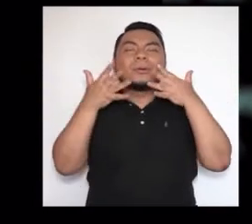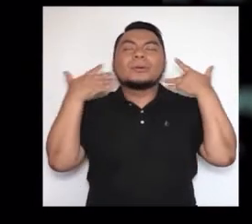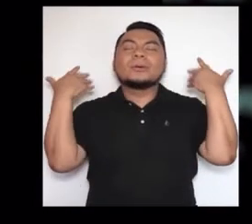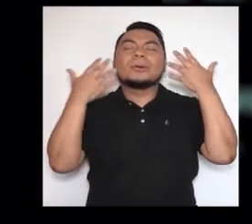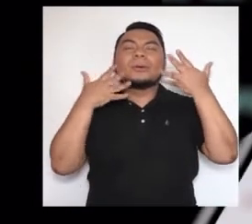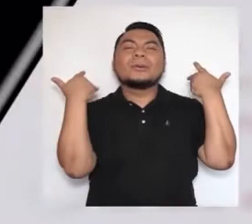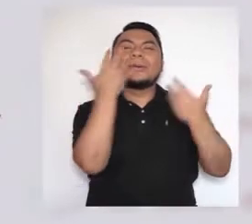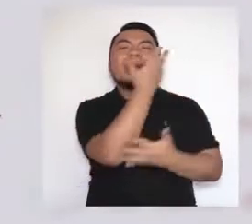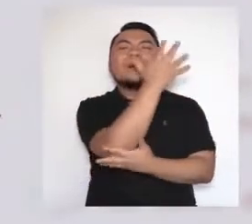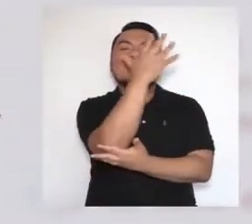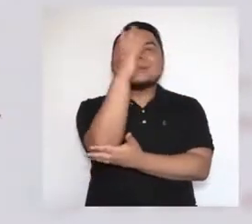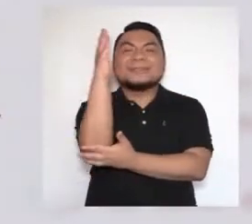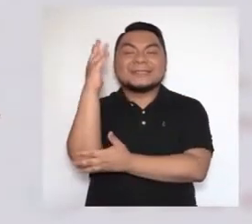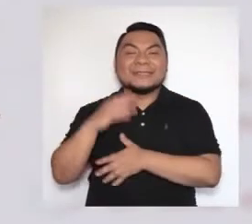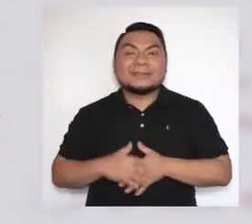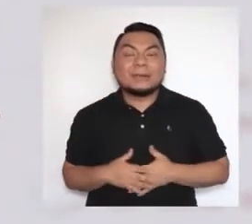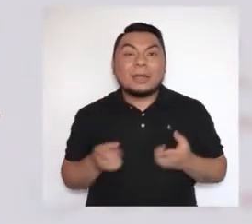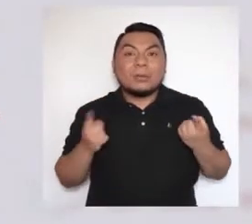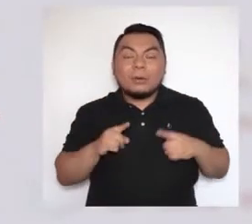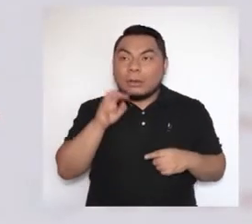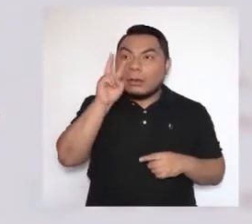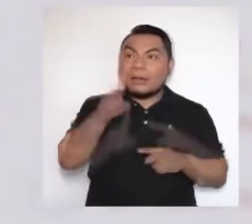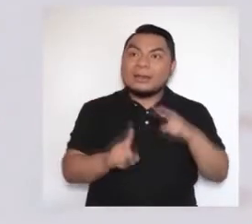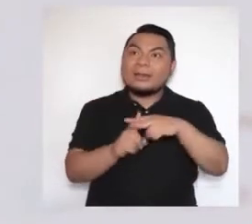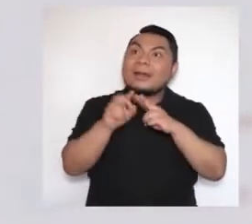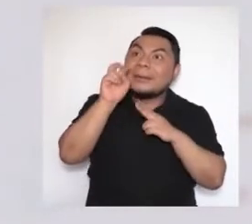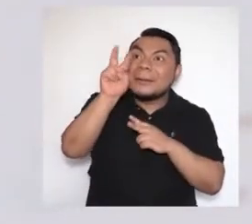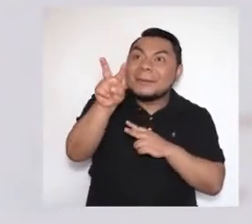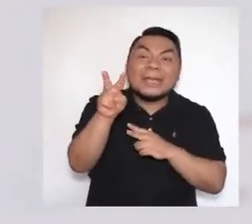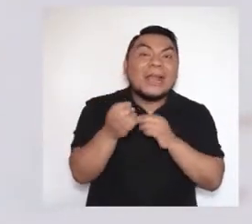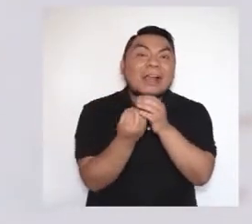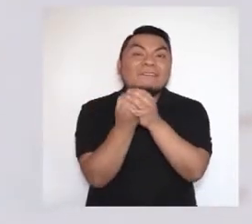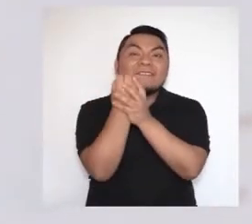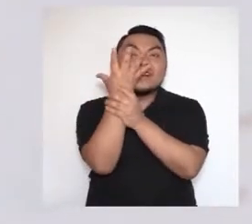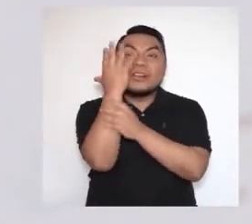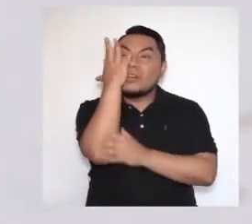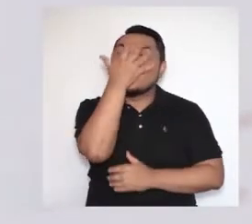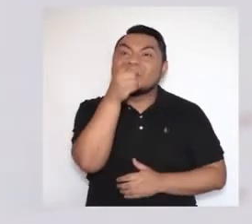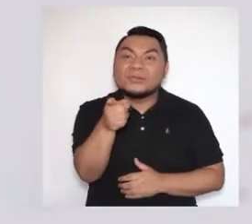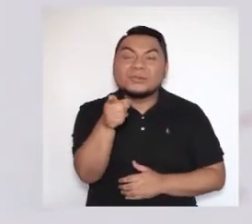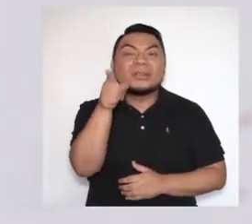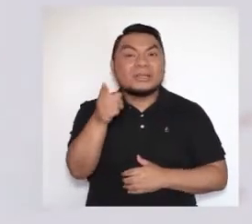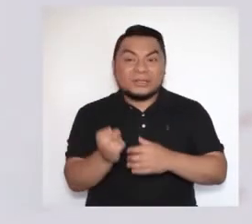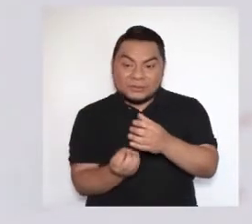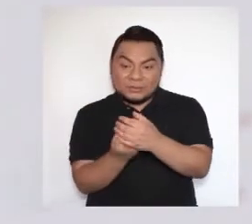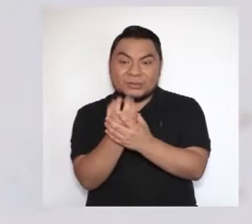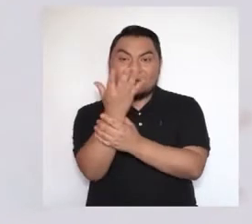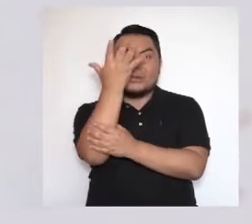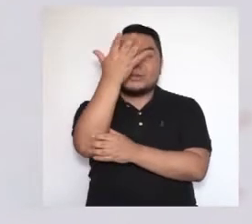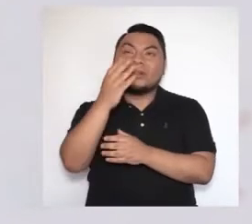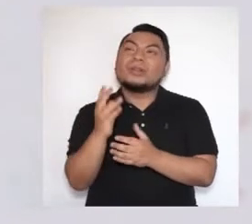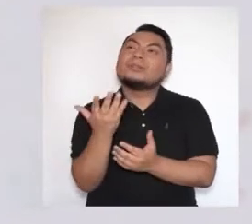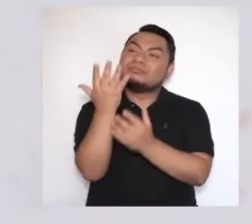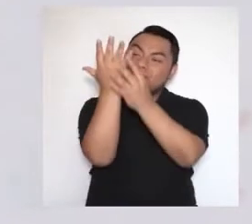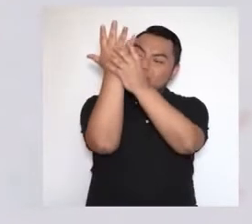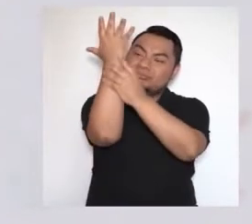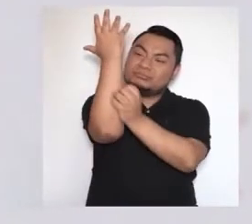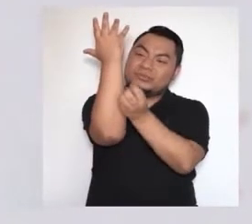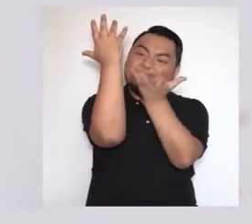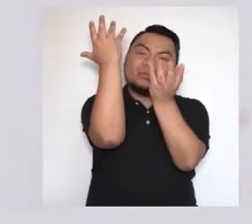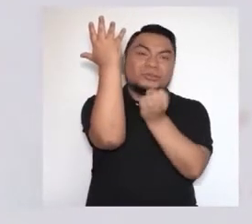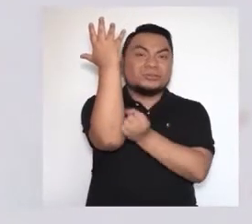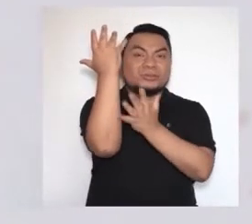bosque. Cuando de pronto vio flores hermosas, ellas crecían en los troncos de los